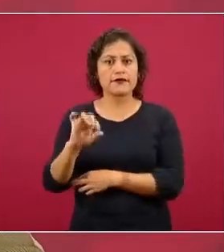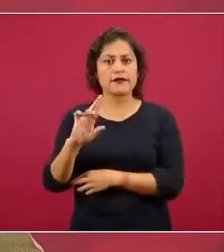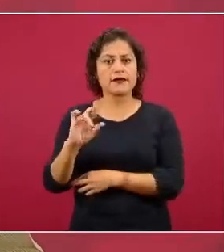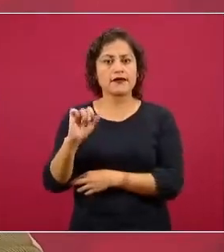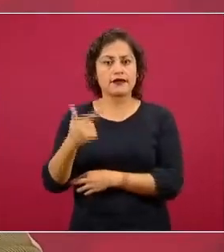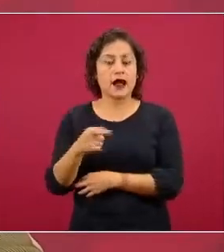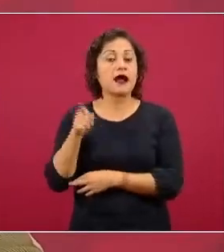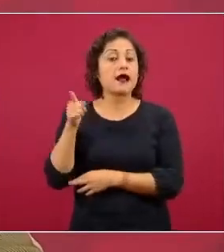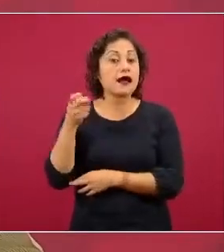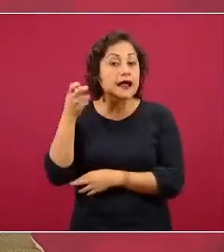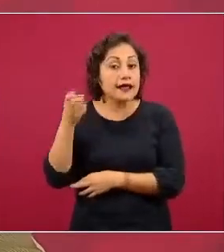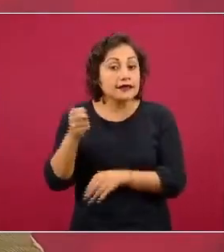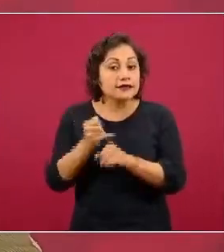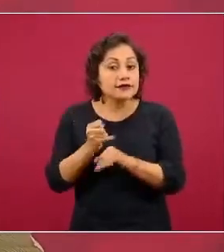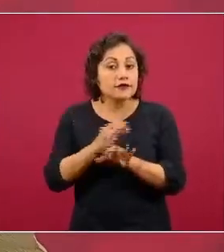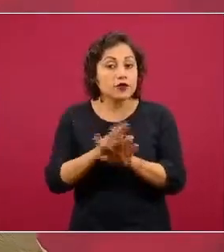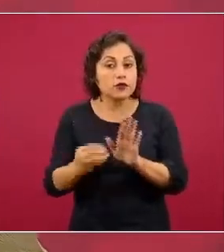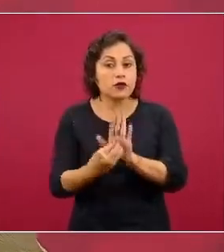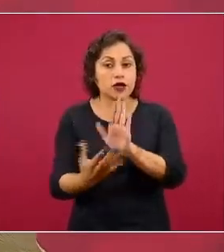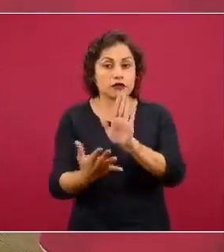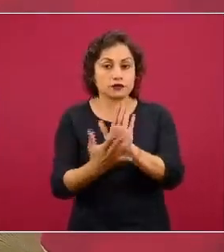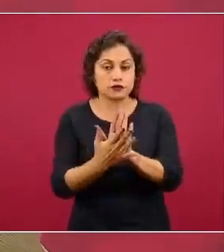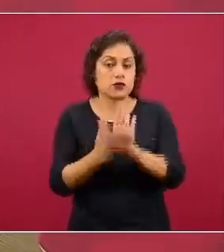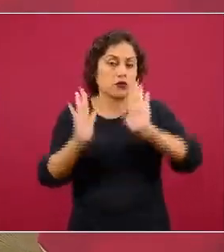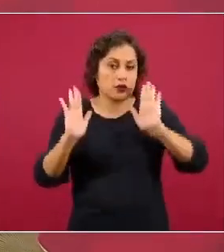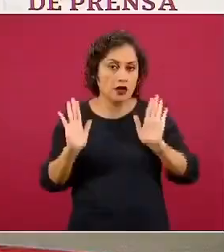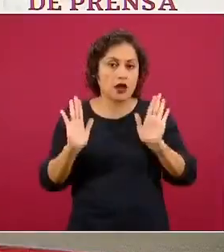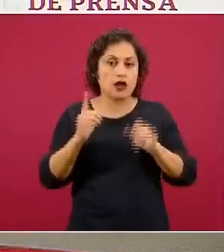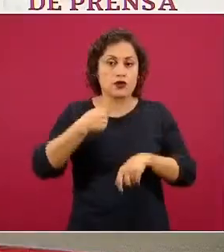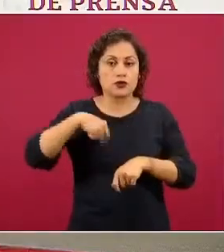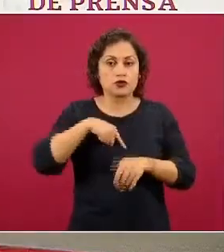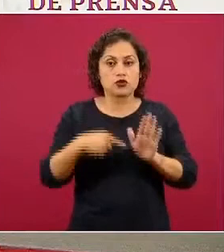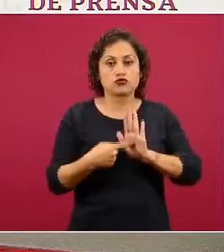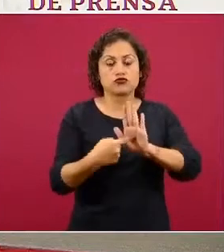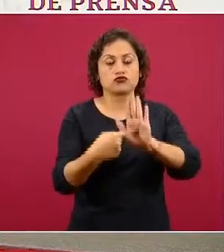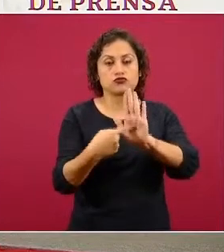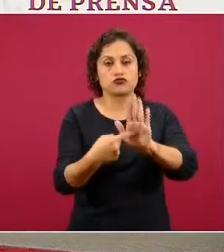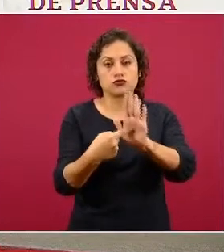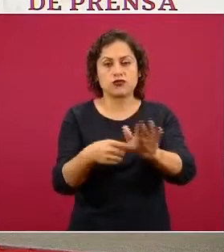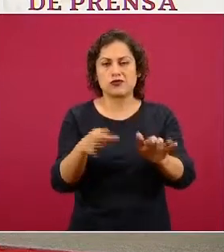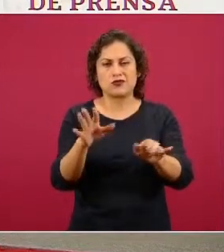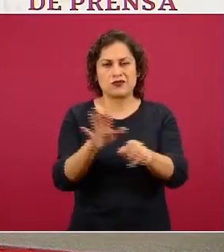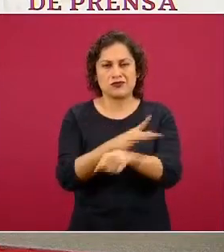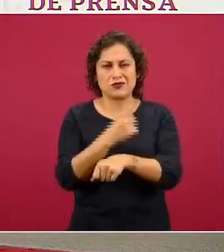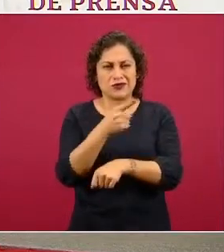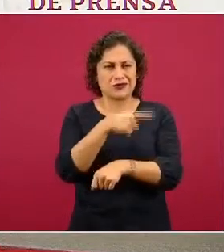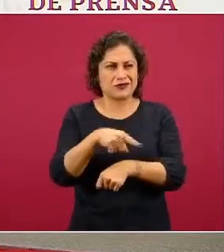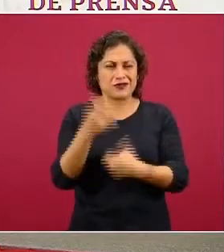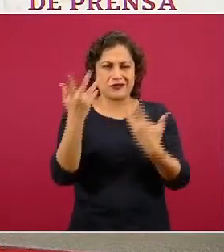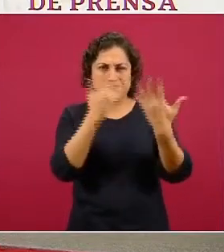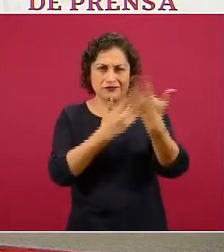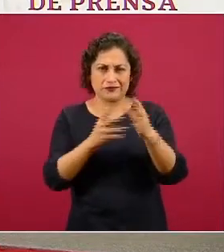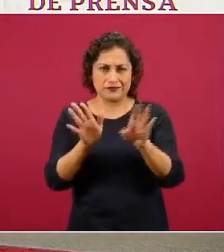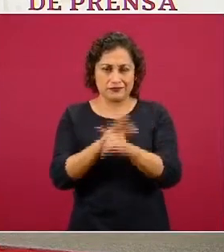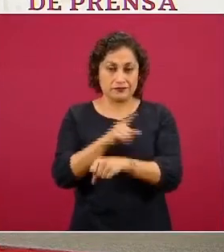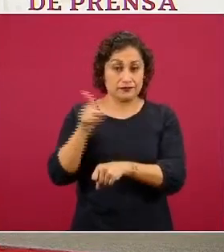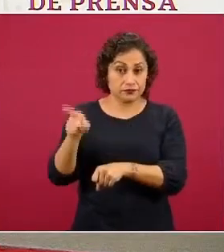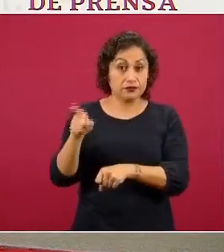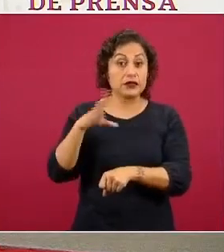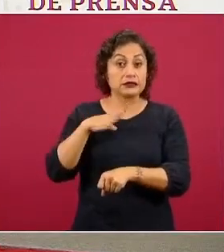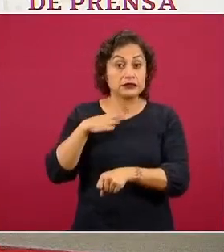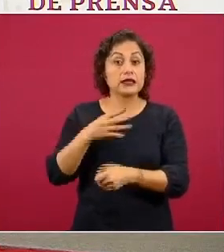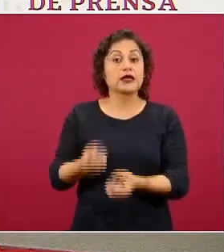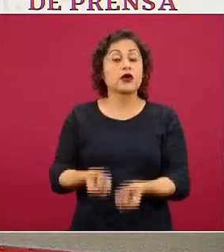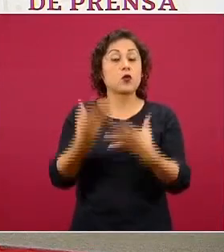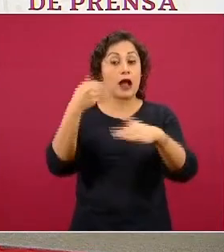indicador, no hemos querido tampoco presentarlo porque puede ser confuso, porque es del total de egresos hospitalarios,